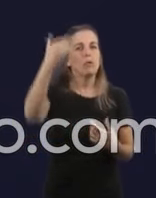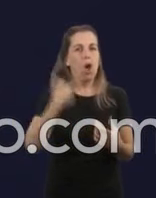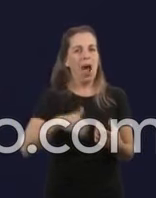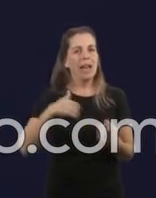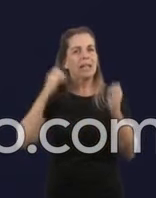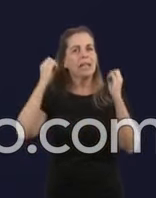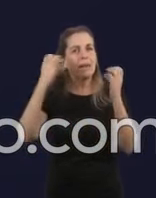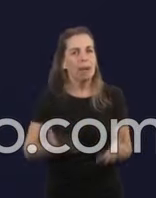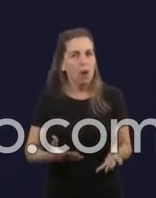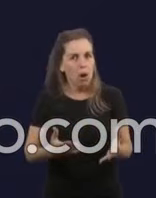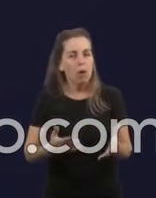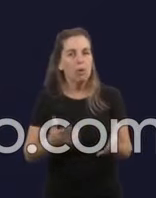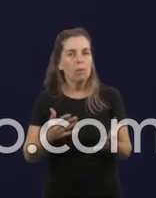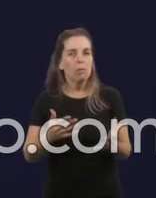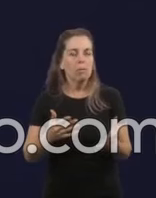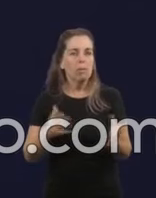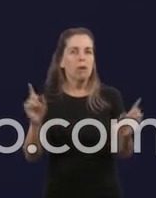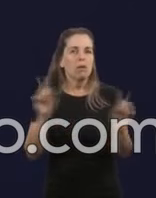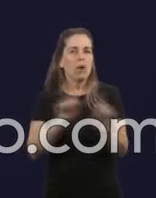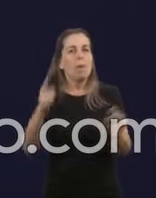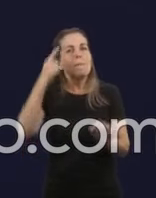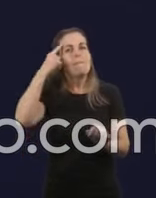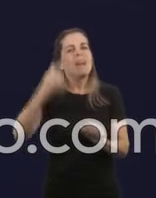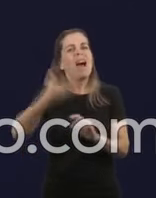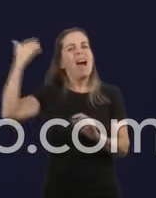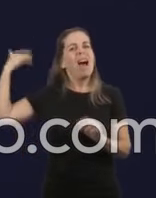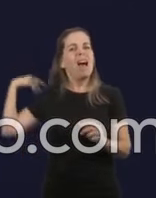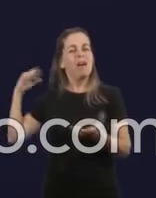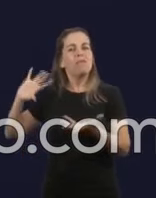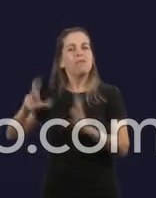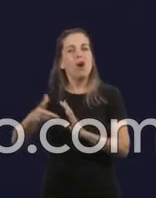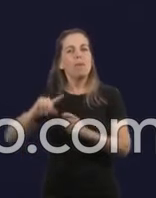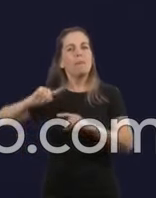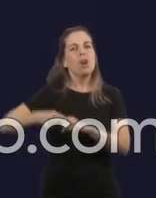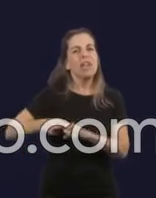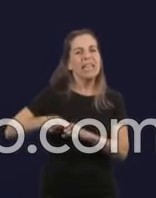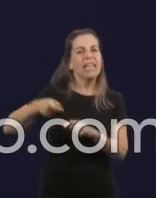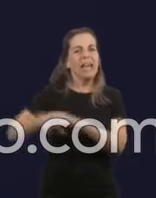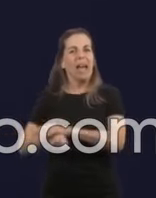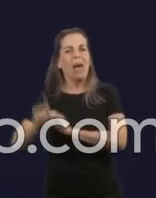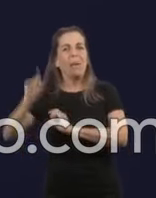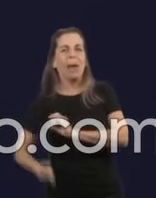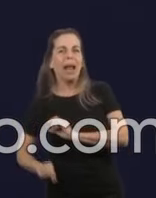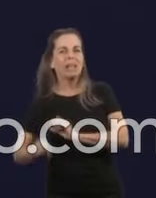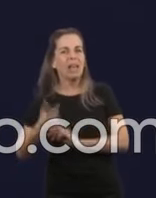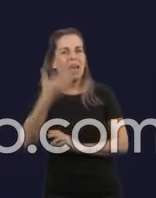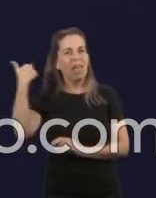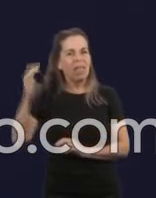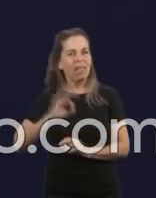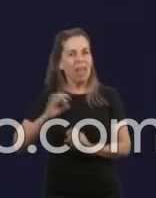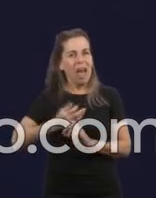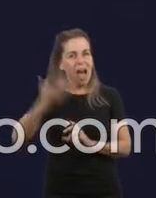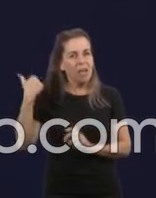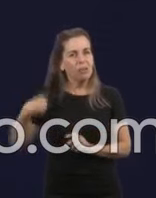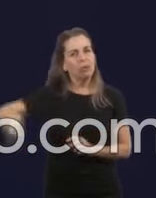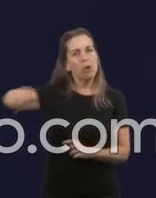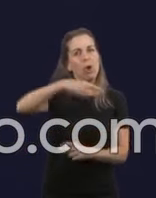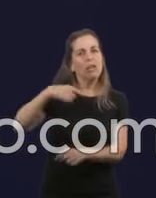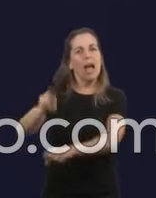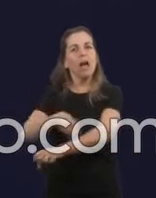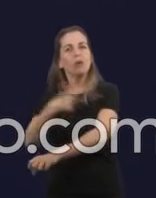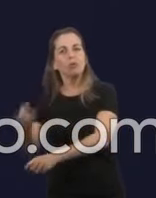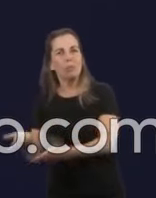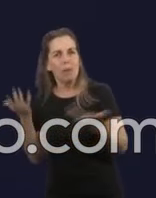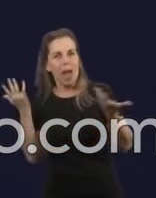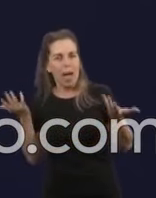eh que no sea la Argentina de la politiquería berreta a la que estábamos acostumbrados que los políticos actuaban de una forma en